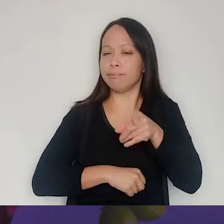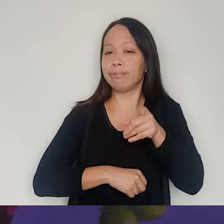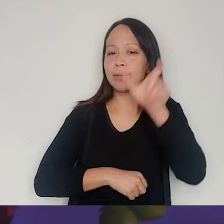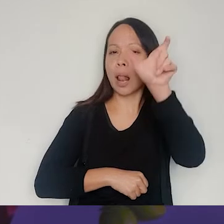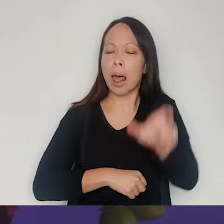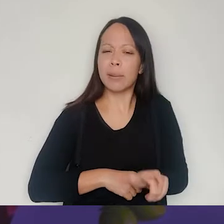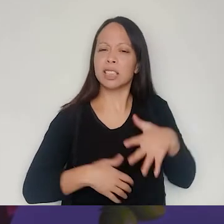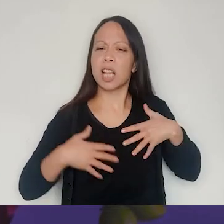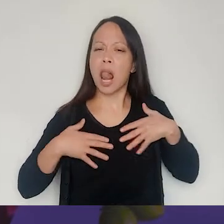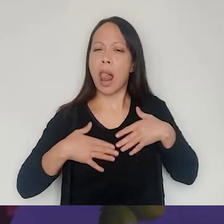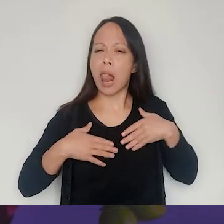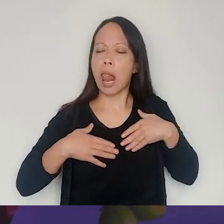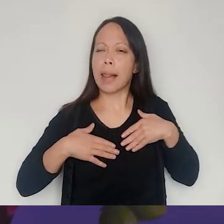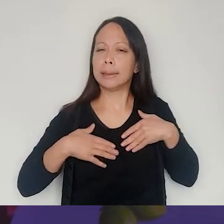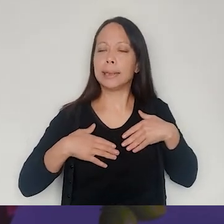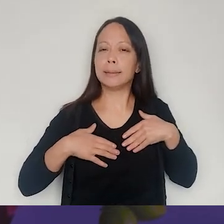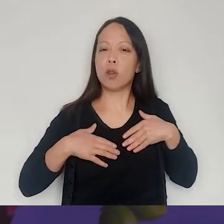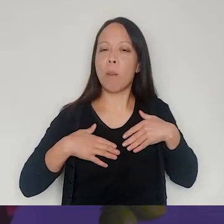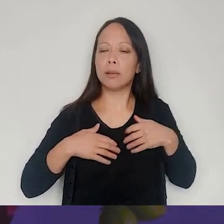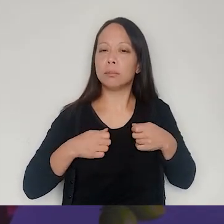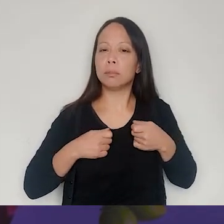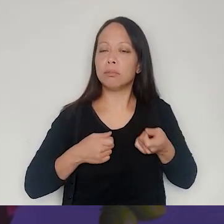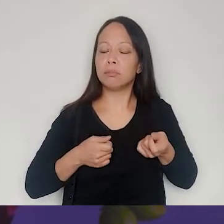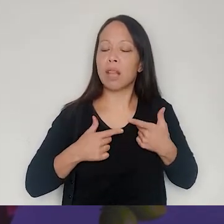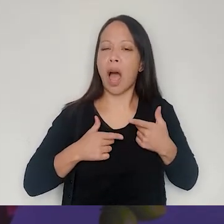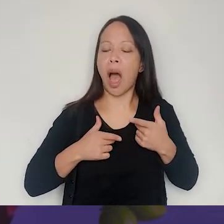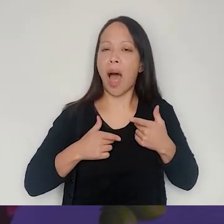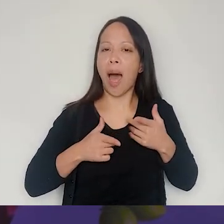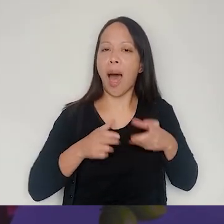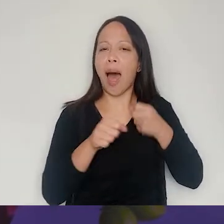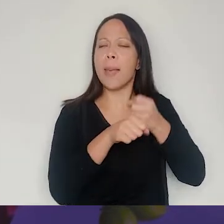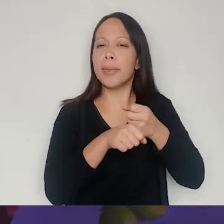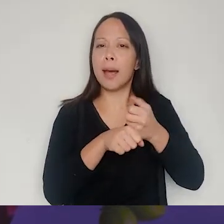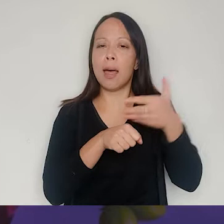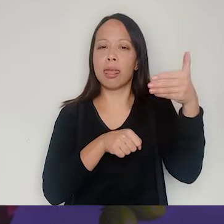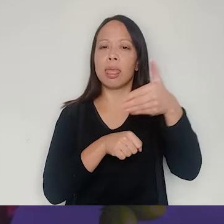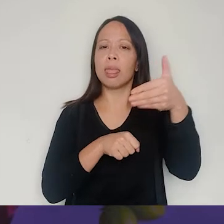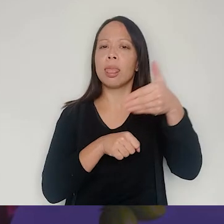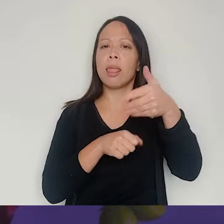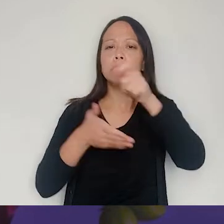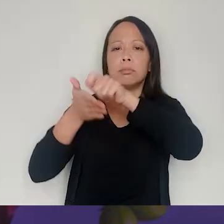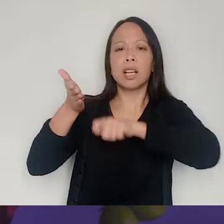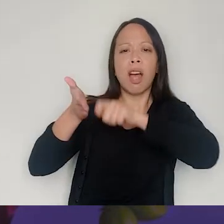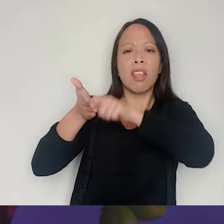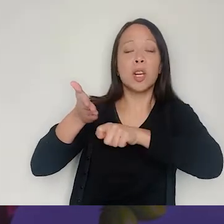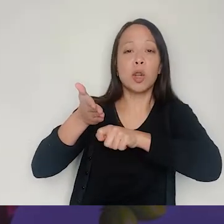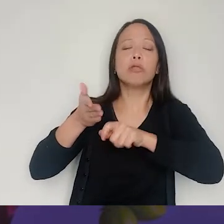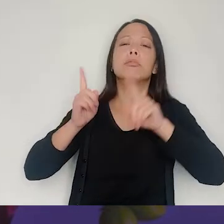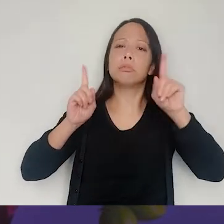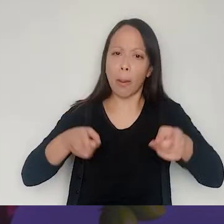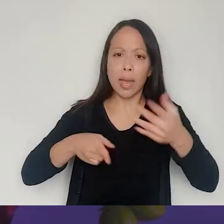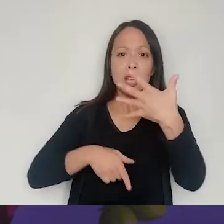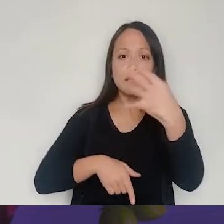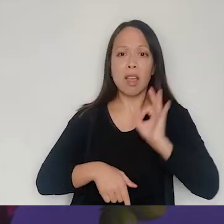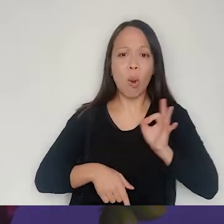presenta síntomas hasta que recibe un diagnóstico certero, pasaban también una media de 5 años, incluso más de